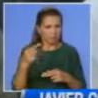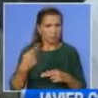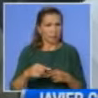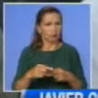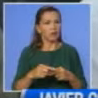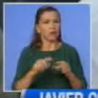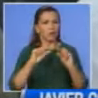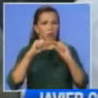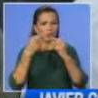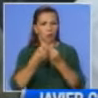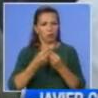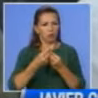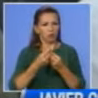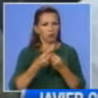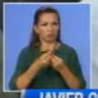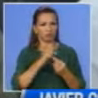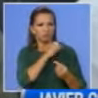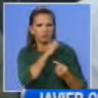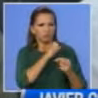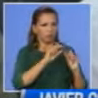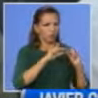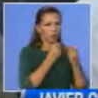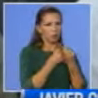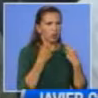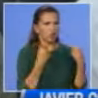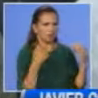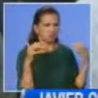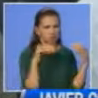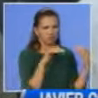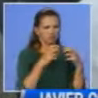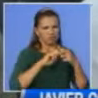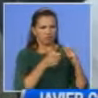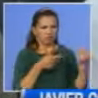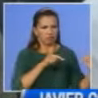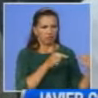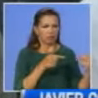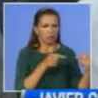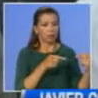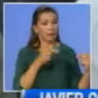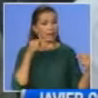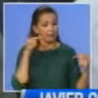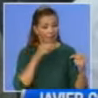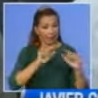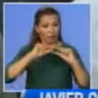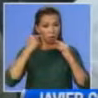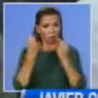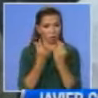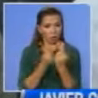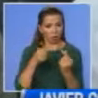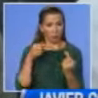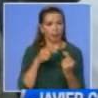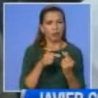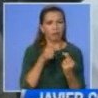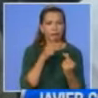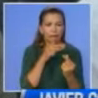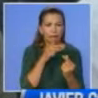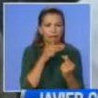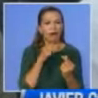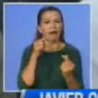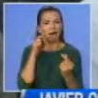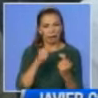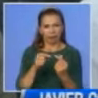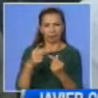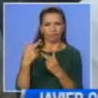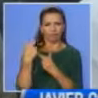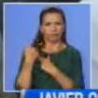delincuenciales y que una de estas bandas que estuvo en el enfrentamiento sería también la responsable